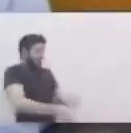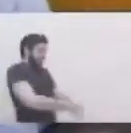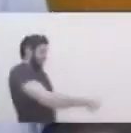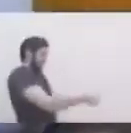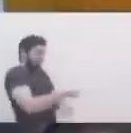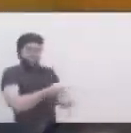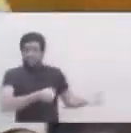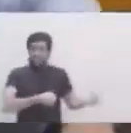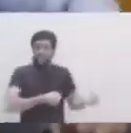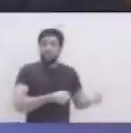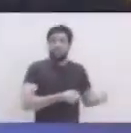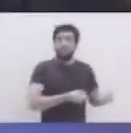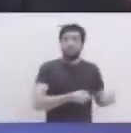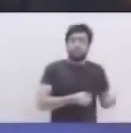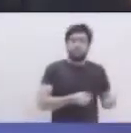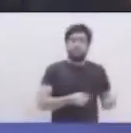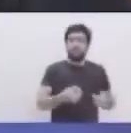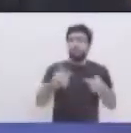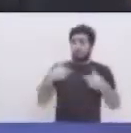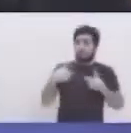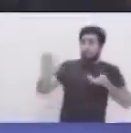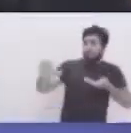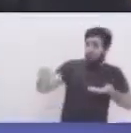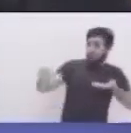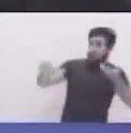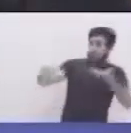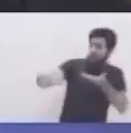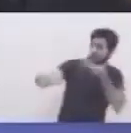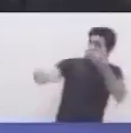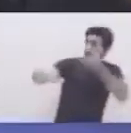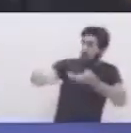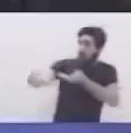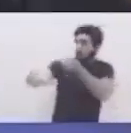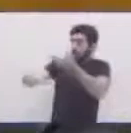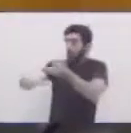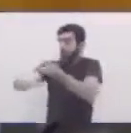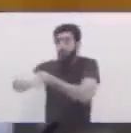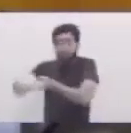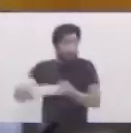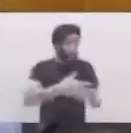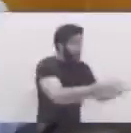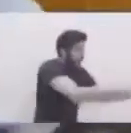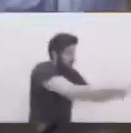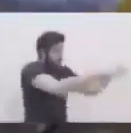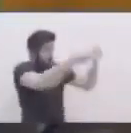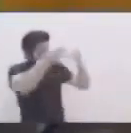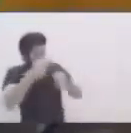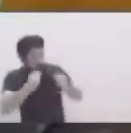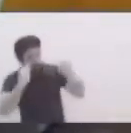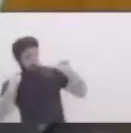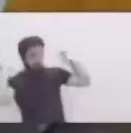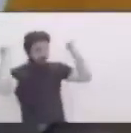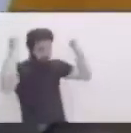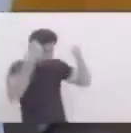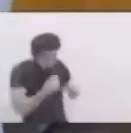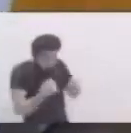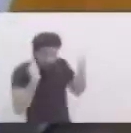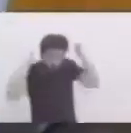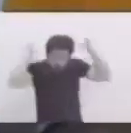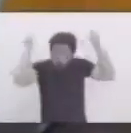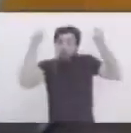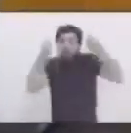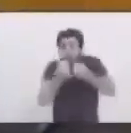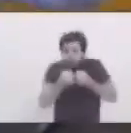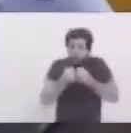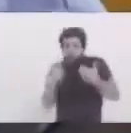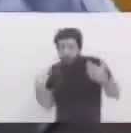el barco, Johnny. Cuando Graciela llegó a la orilla, el niño inmediatamente la ayudó a bajar, la tapó con un pañolón